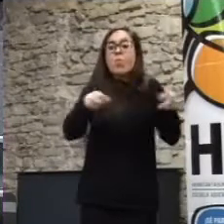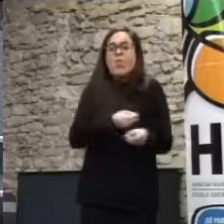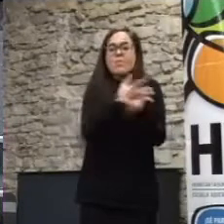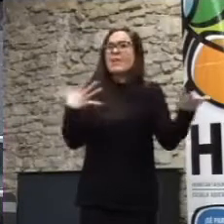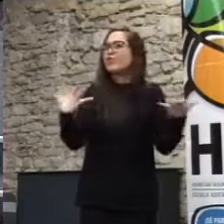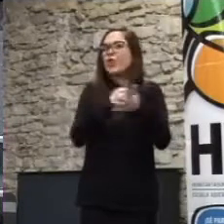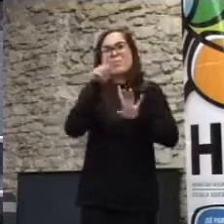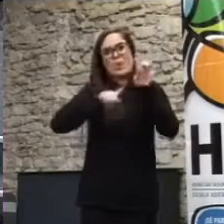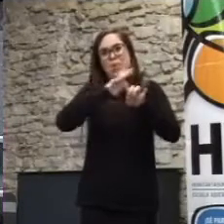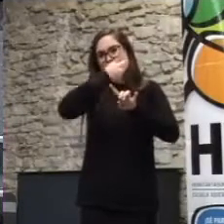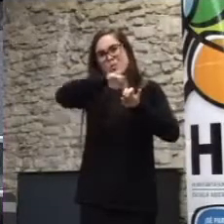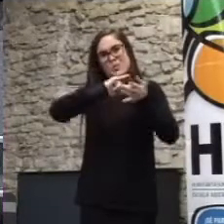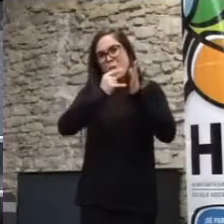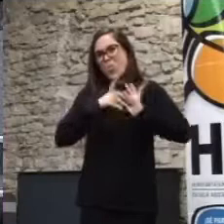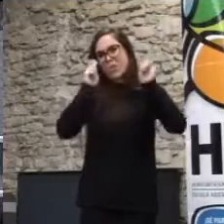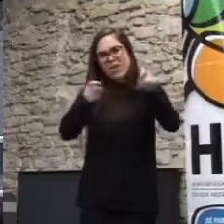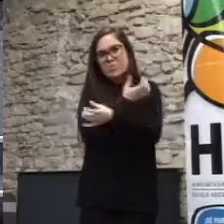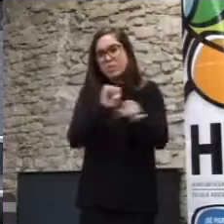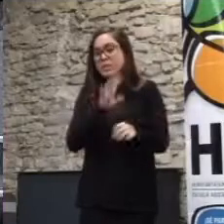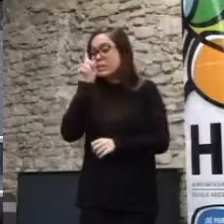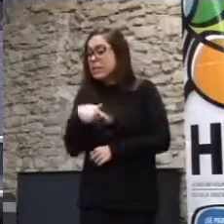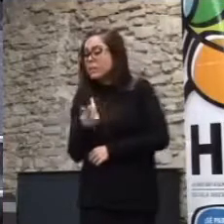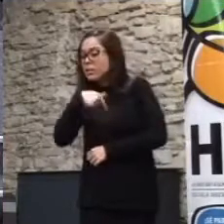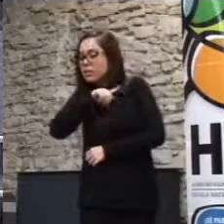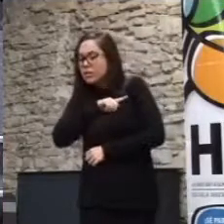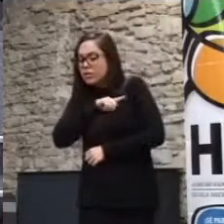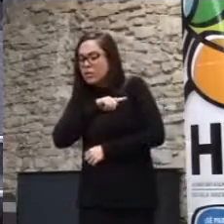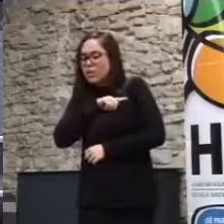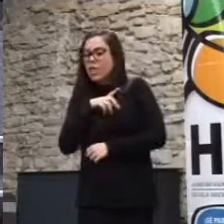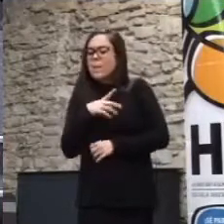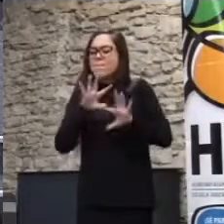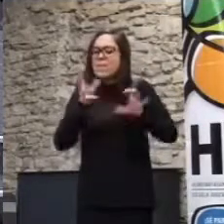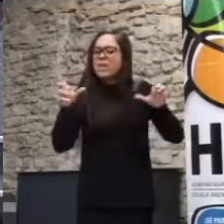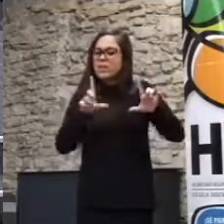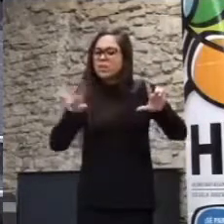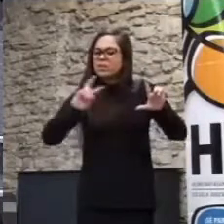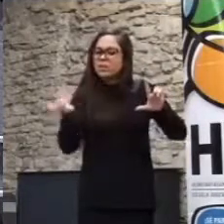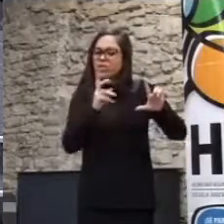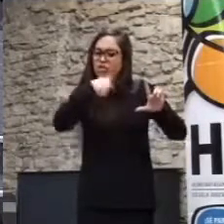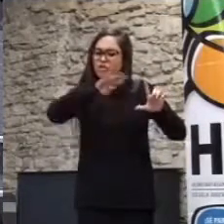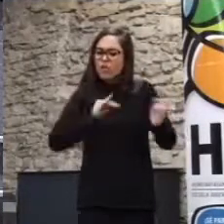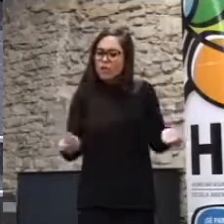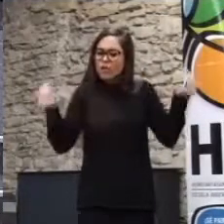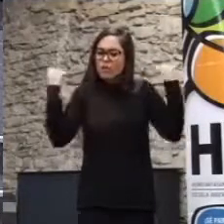es quitar un poquito esa responsabilidad que en cierta forma tienen o tenemos los medios de comunicación. Es el grado de responsabilidad sobre